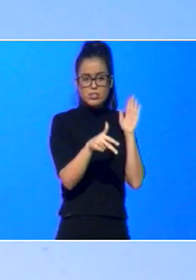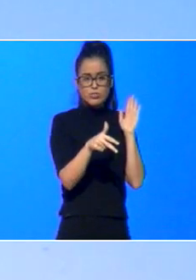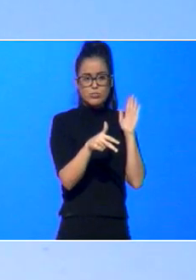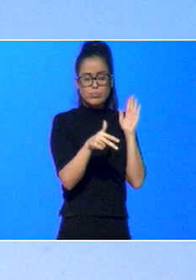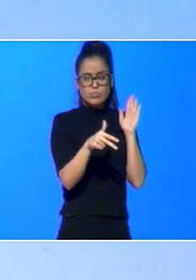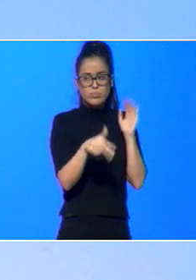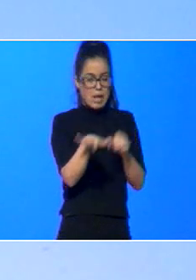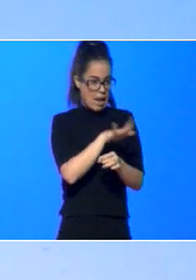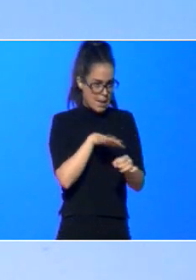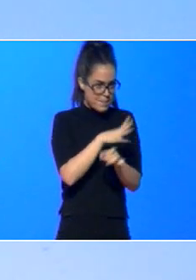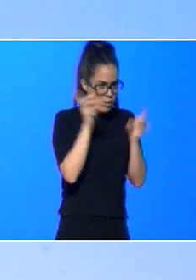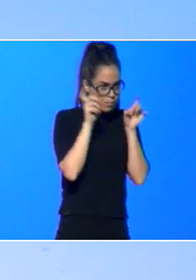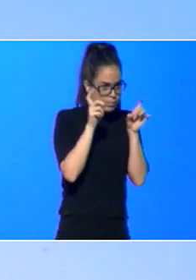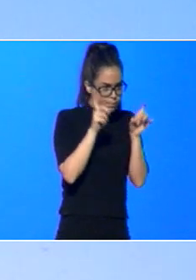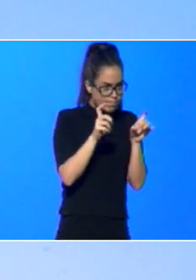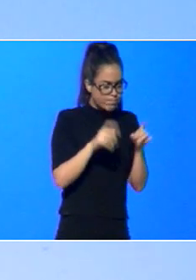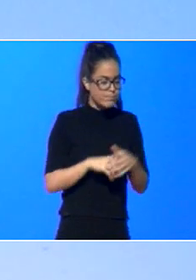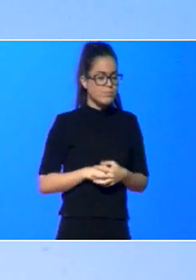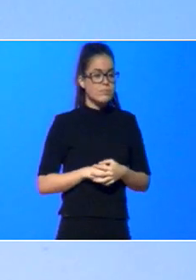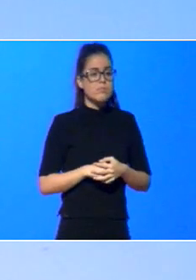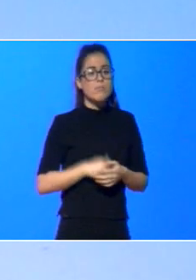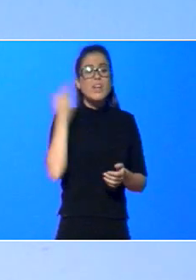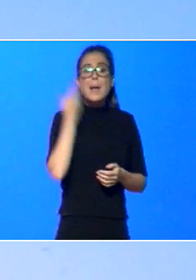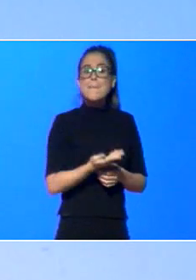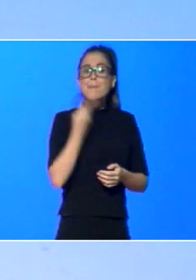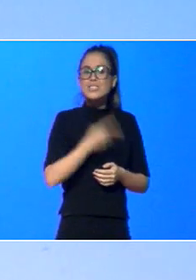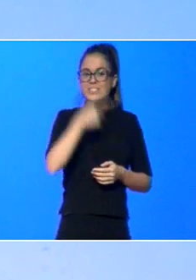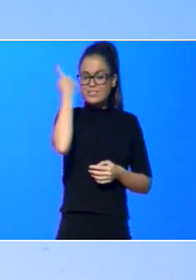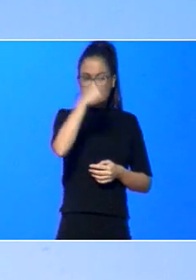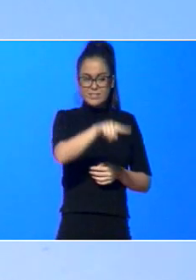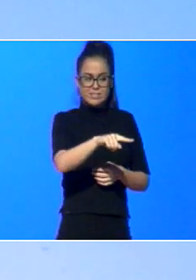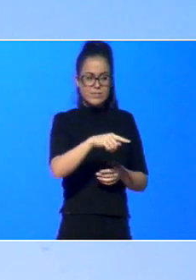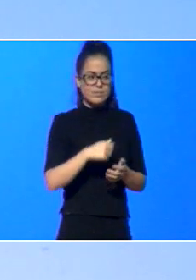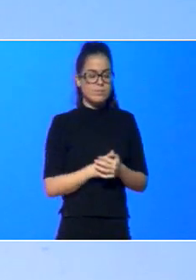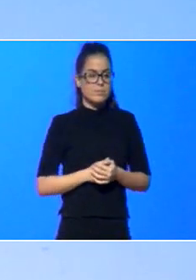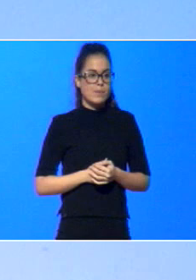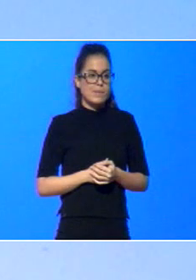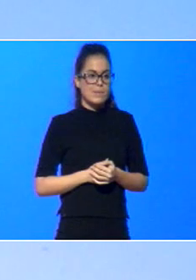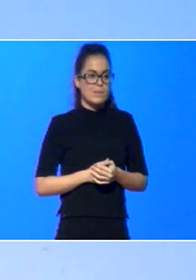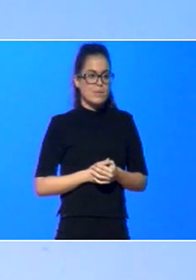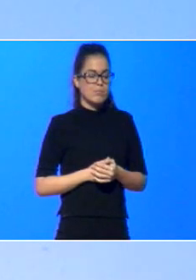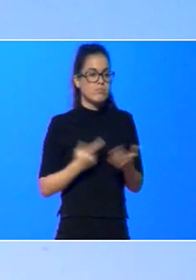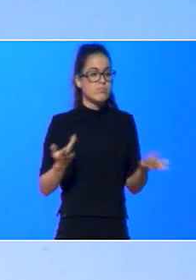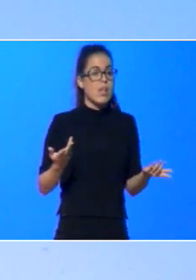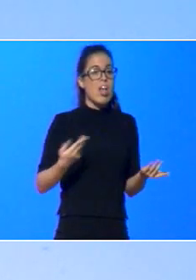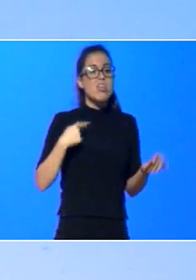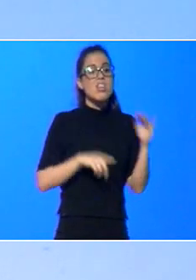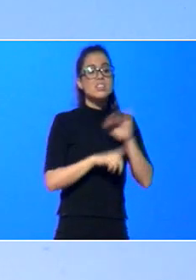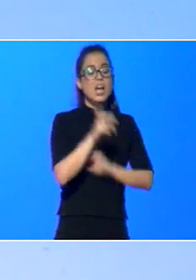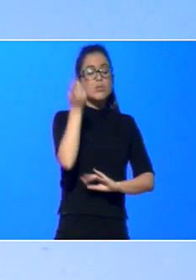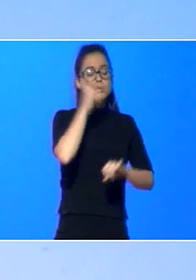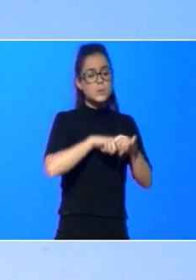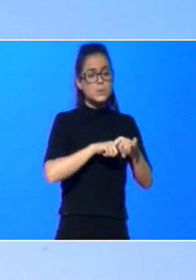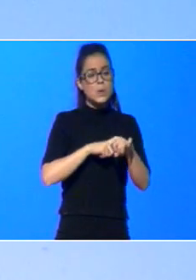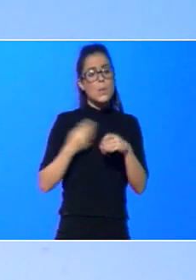al ámbito educativo pero es importante ser consciente de que libre desarrollo la personalidad tolerancia convivencia